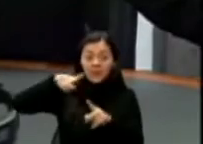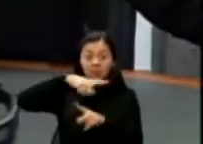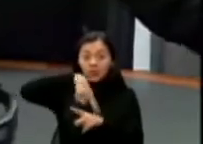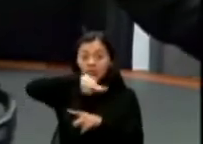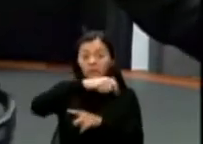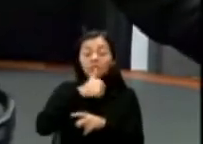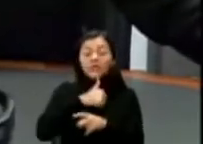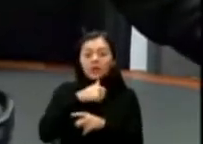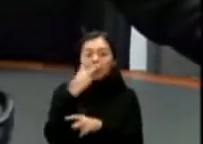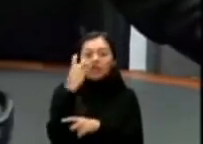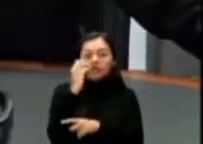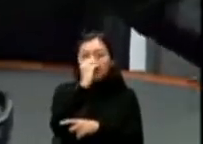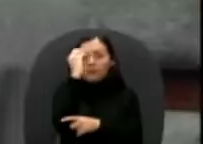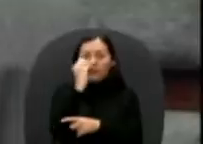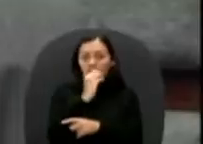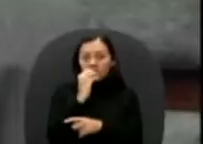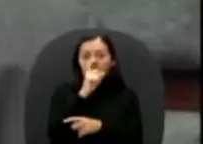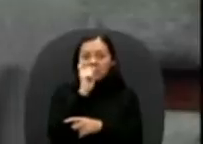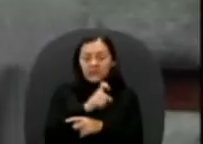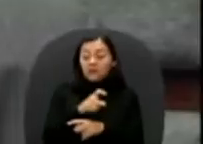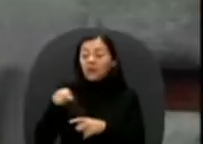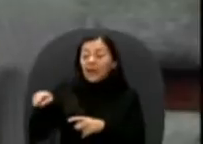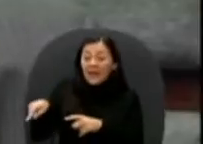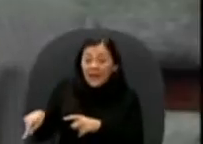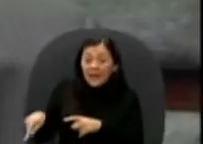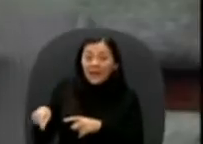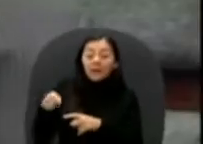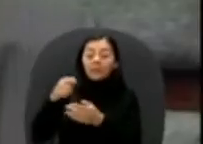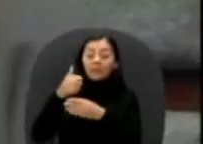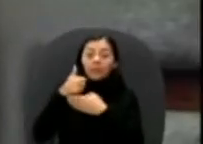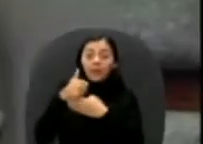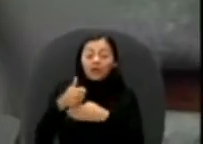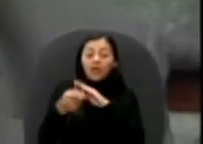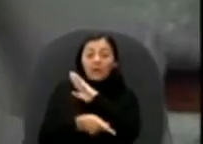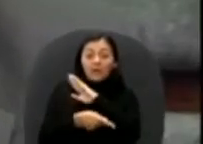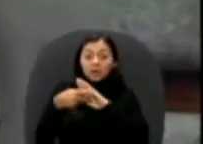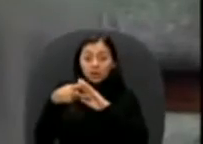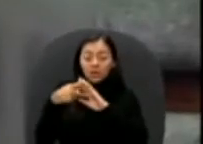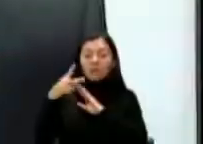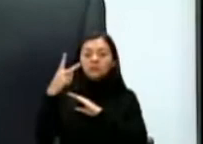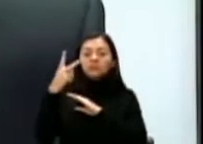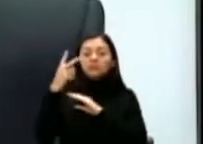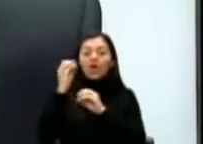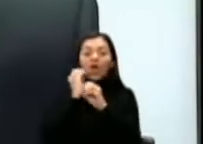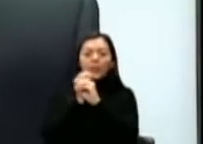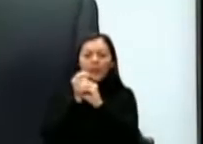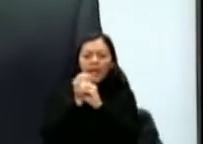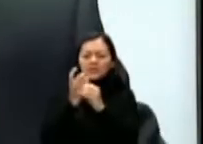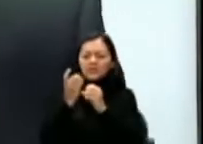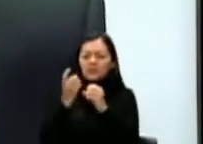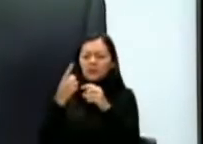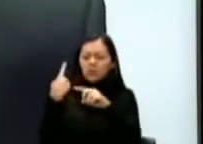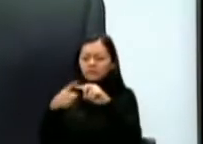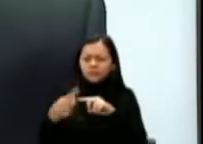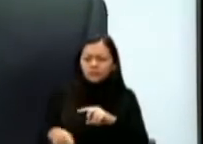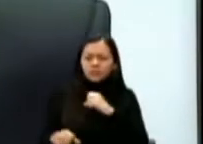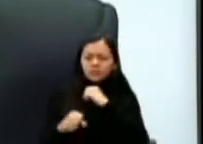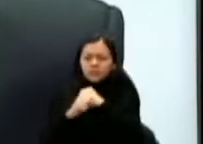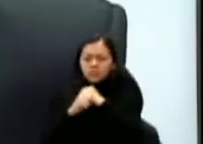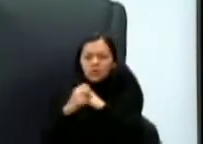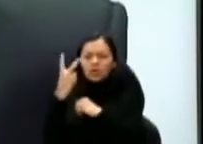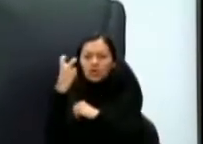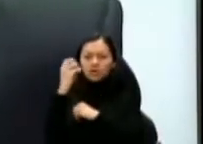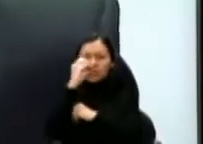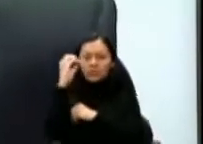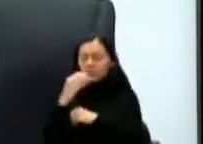también para desarrollo local hasta ahí estamos en petróleo aunque resulta que el amazon ya no solamente tiene recursos hidrocarburíferos